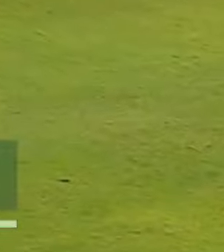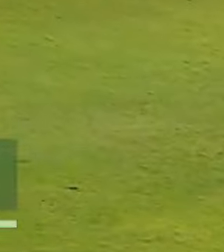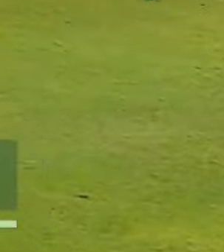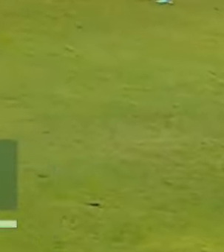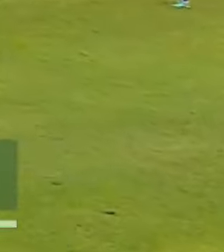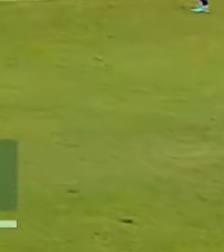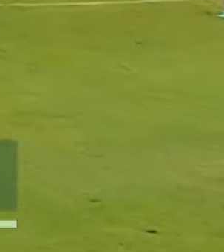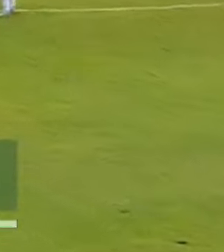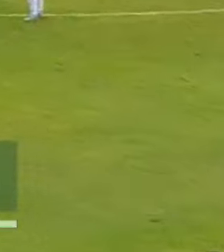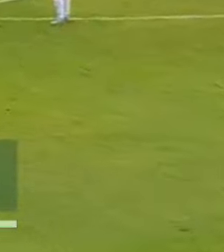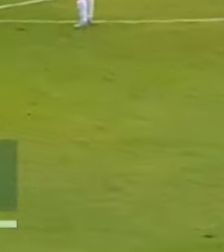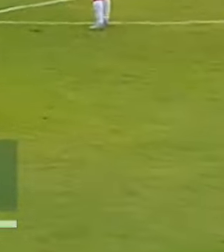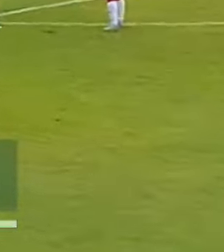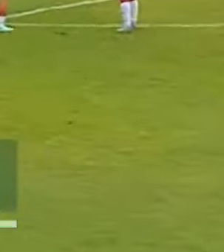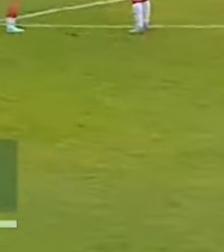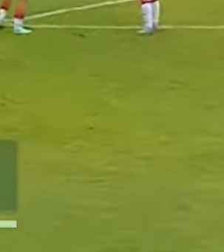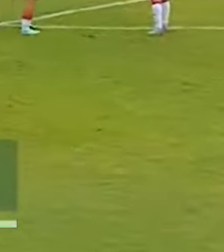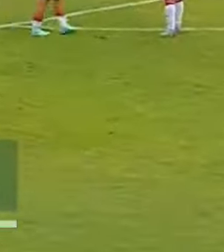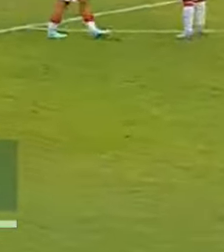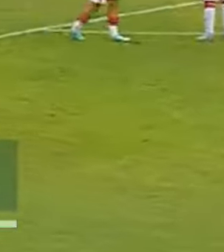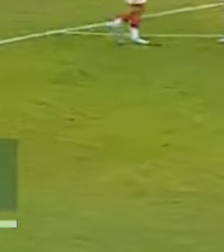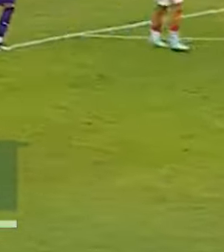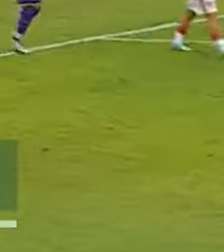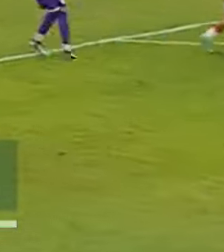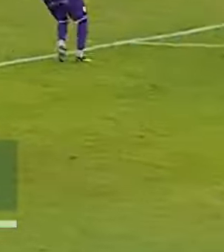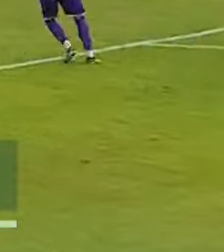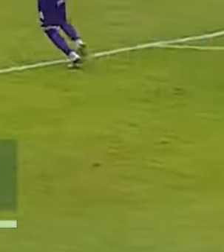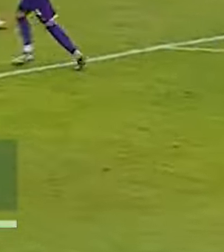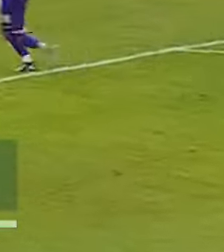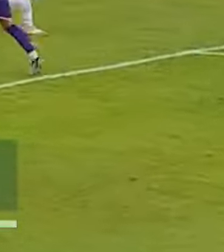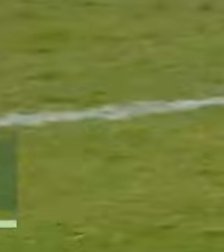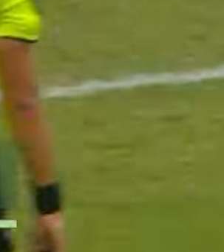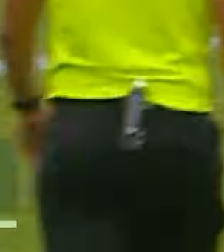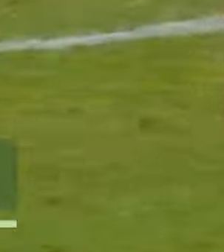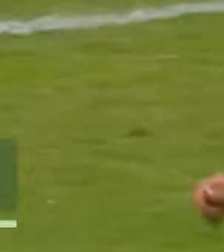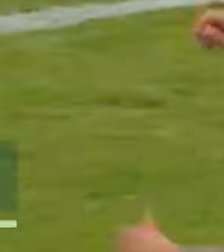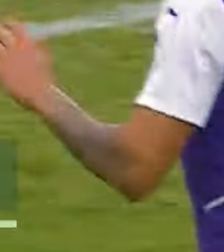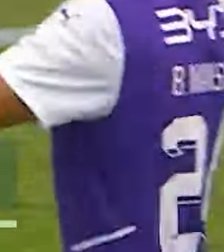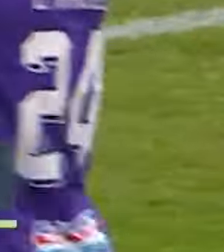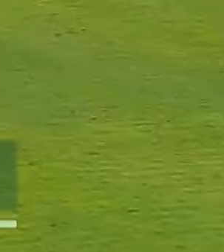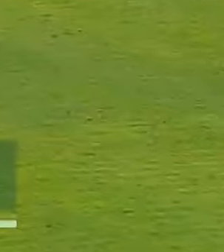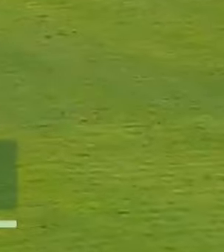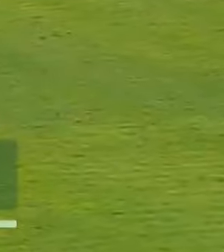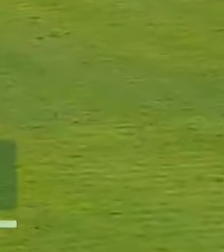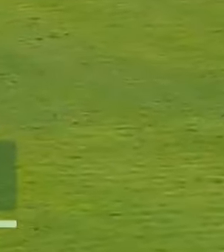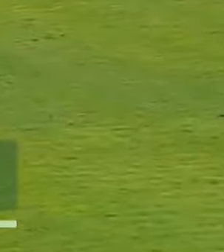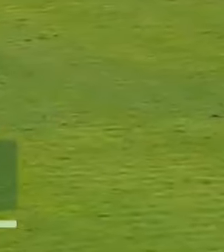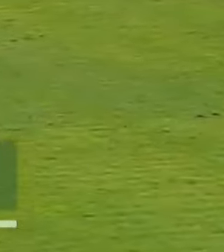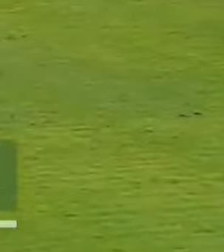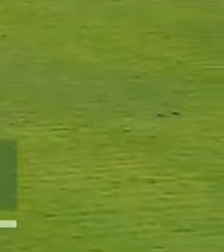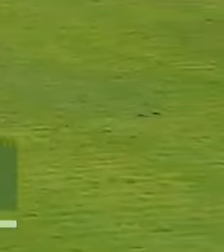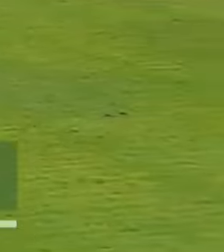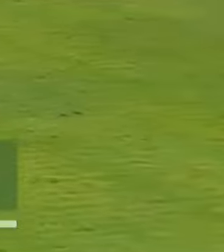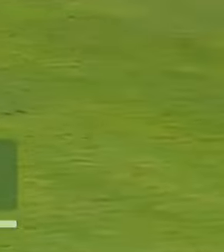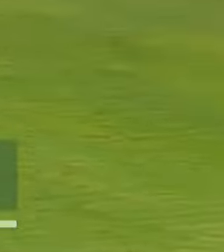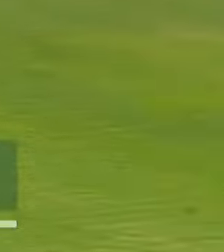el número y de penal el propio Rivero a los 17 per del complemento distanciaba el equipo de punta carretas iba descontar River